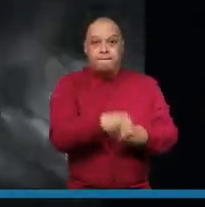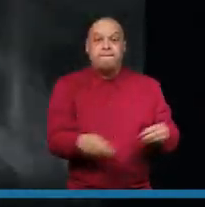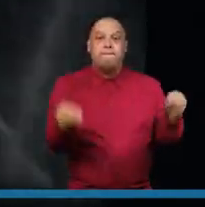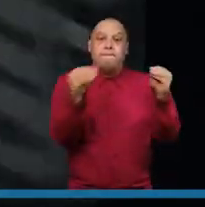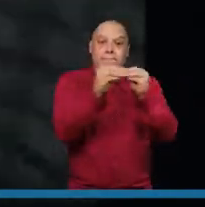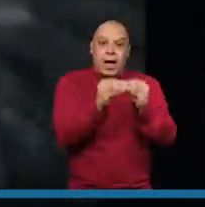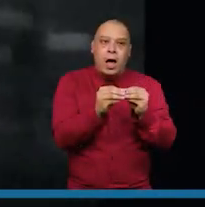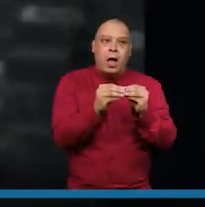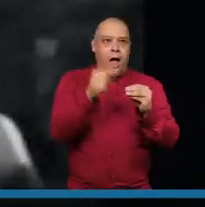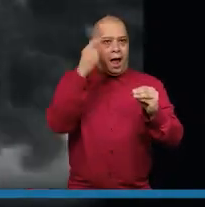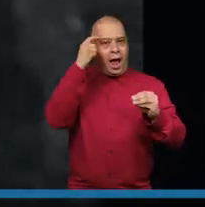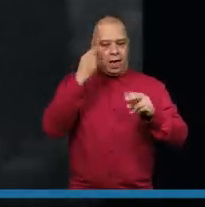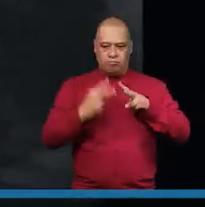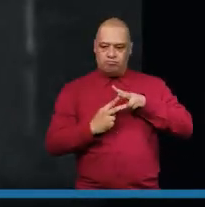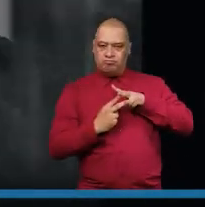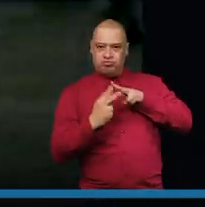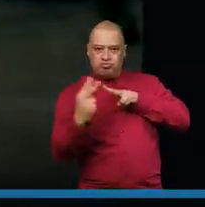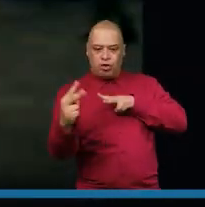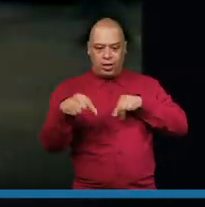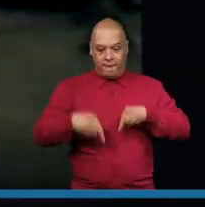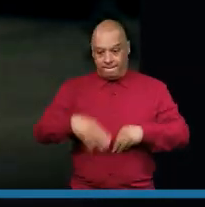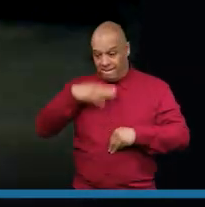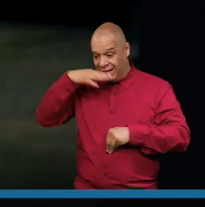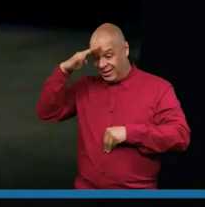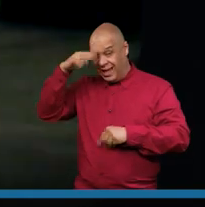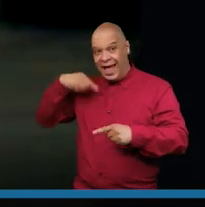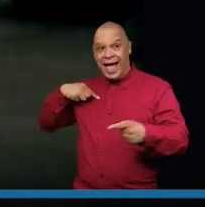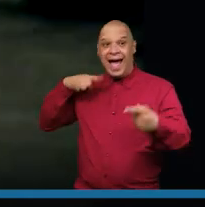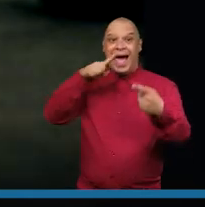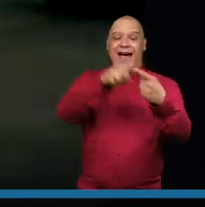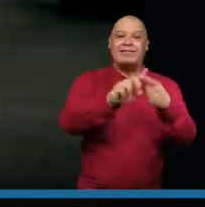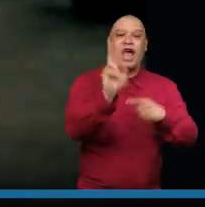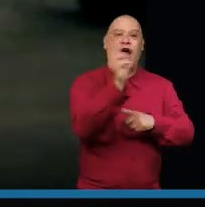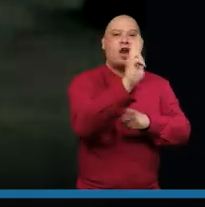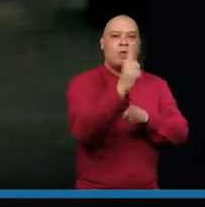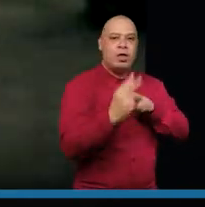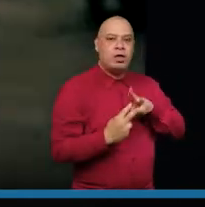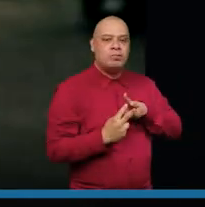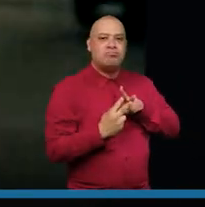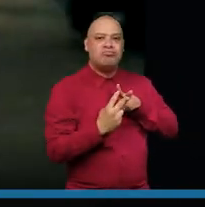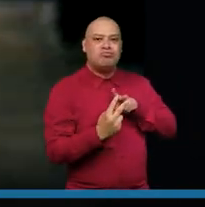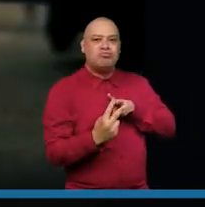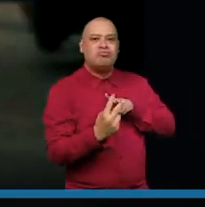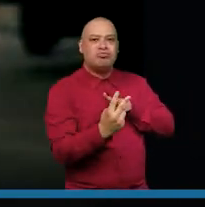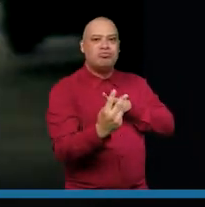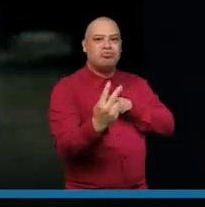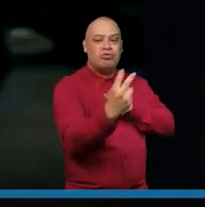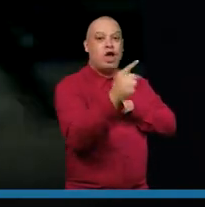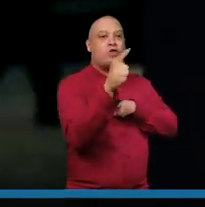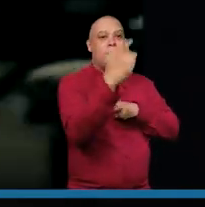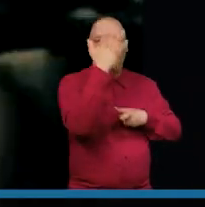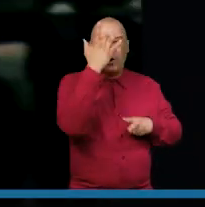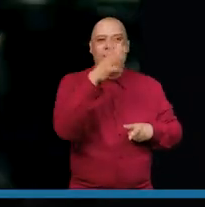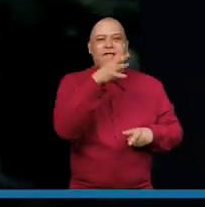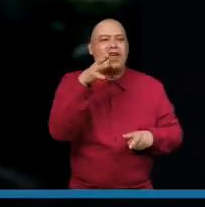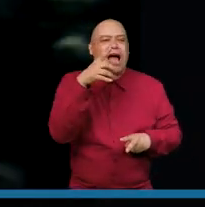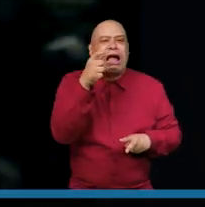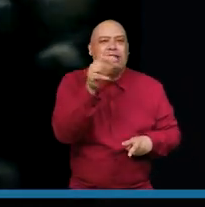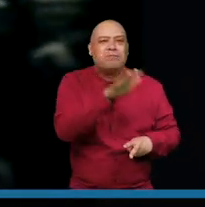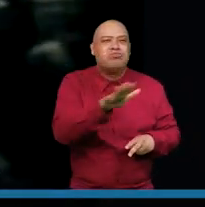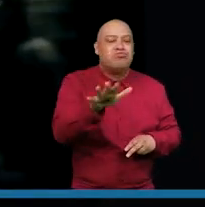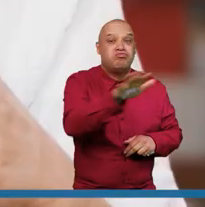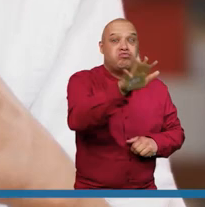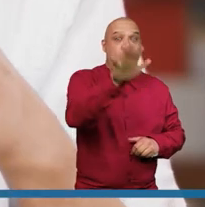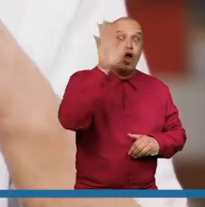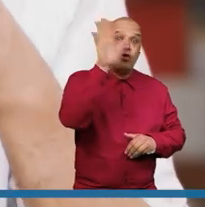se construya un tranvía de Medellín a Robledo en la década del 20, porque era una zona, entre comillas, rural, pero en realidad